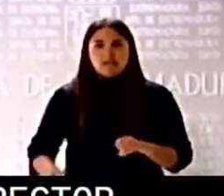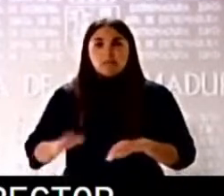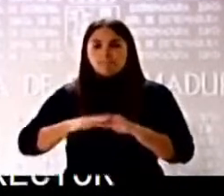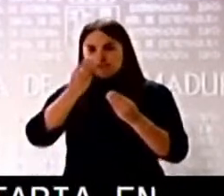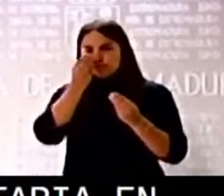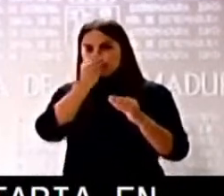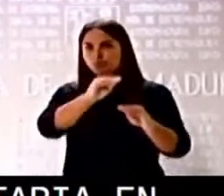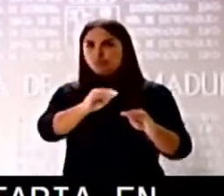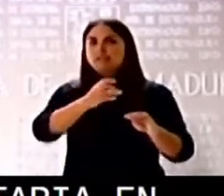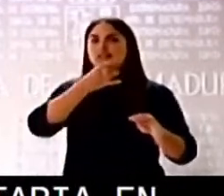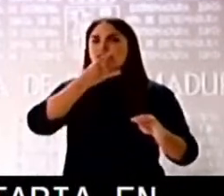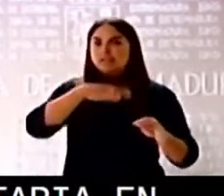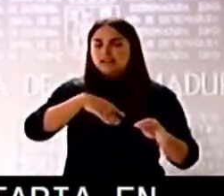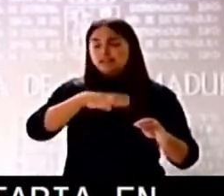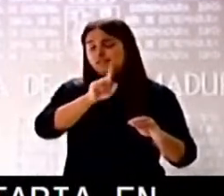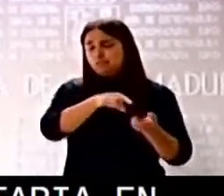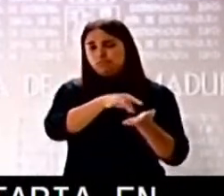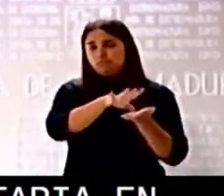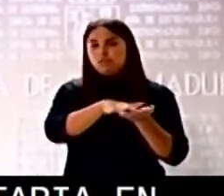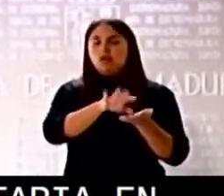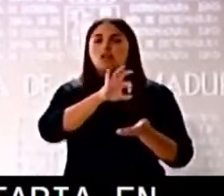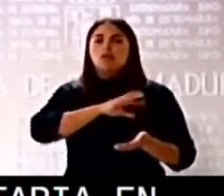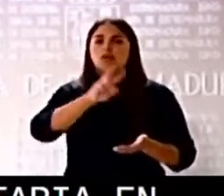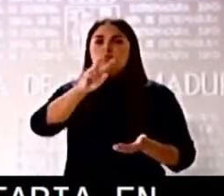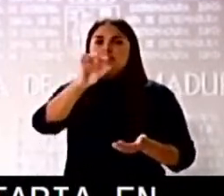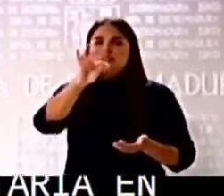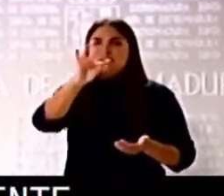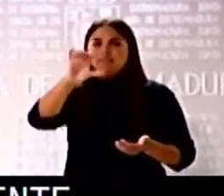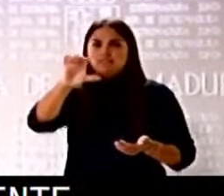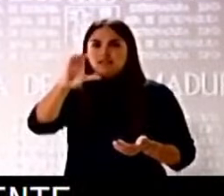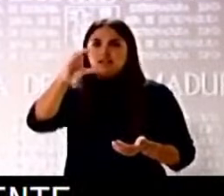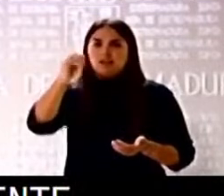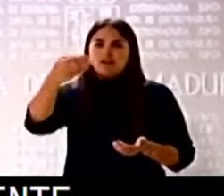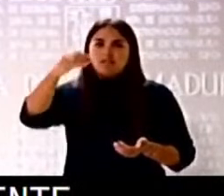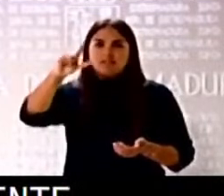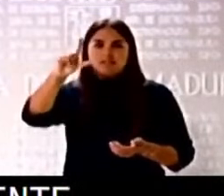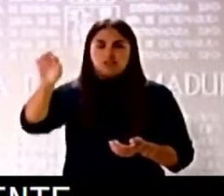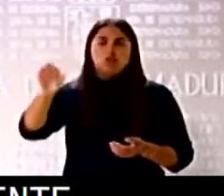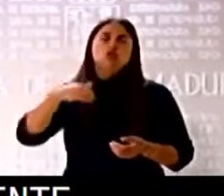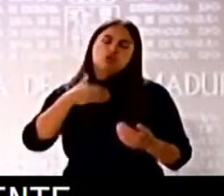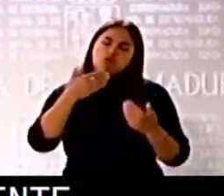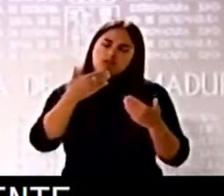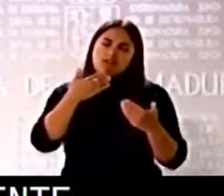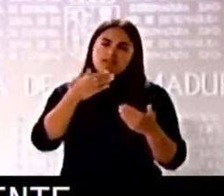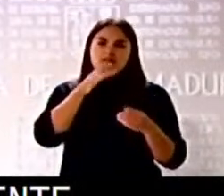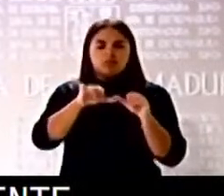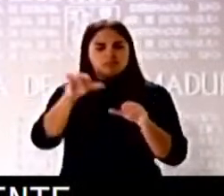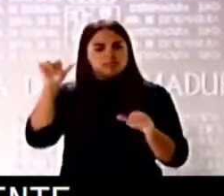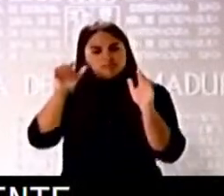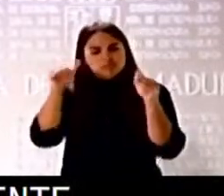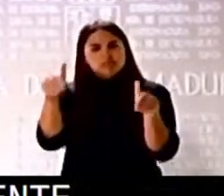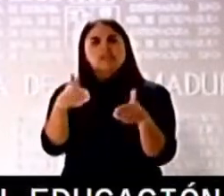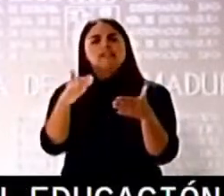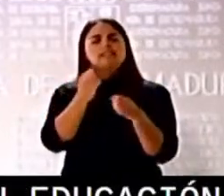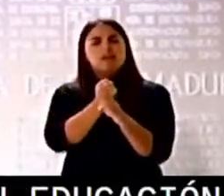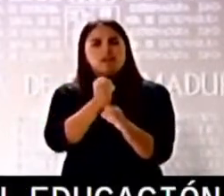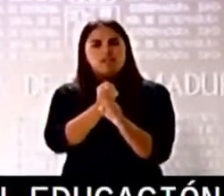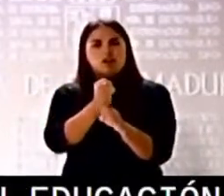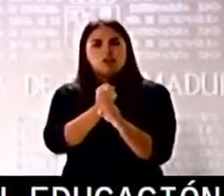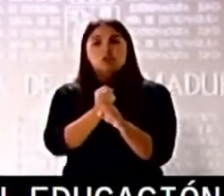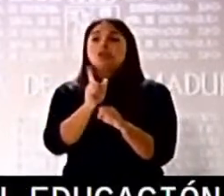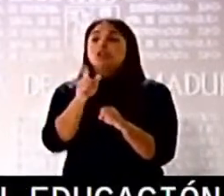sustitución y, por tanto, cese de don Vicente Caballero Pajares, al que le agradecemos su dedicación y su trabajo.